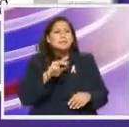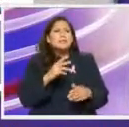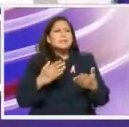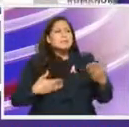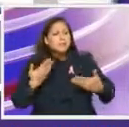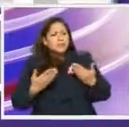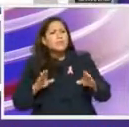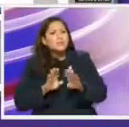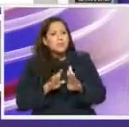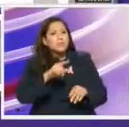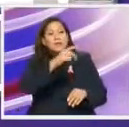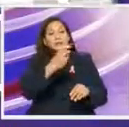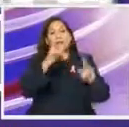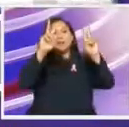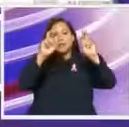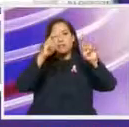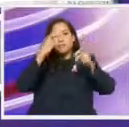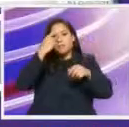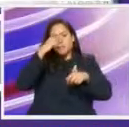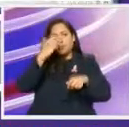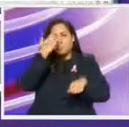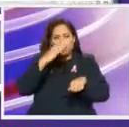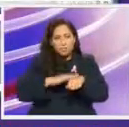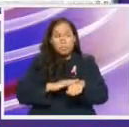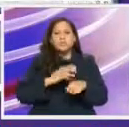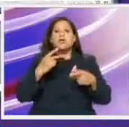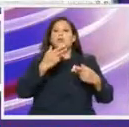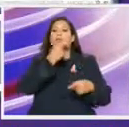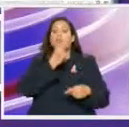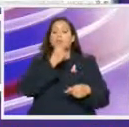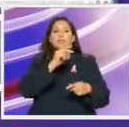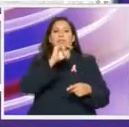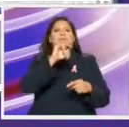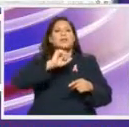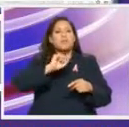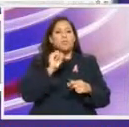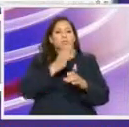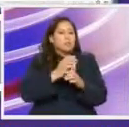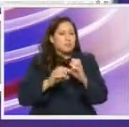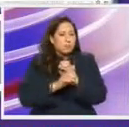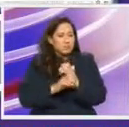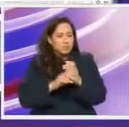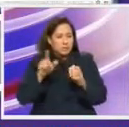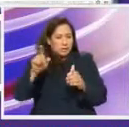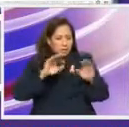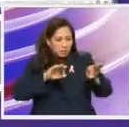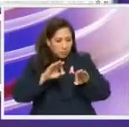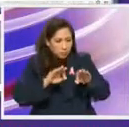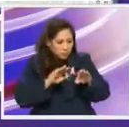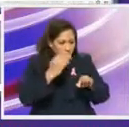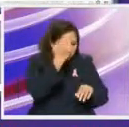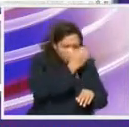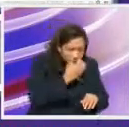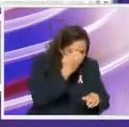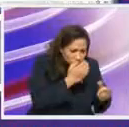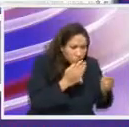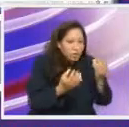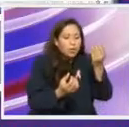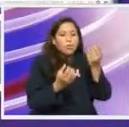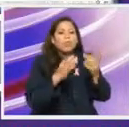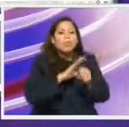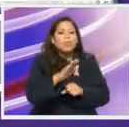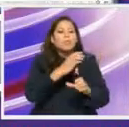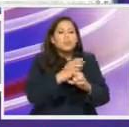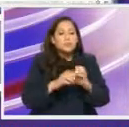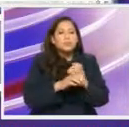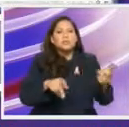de memorabilia, es decir, de un coleccionista que se dedica a revisar qué objetos están en venta y en subasta